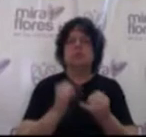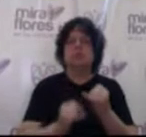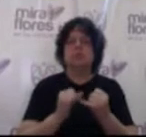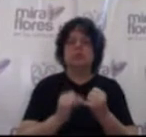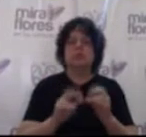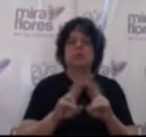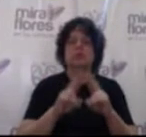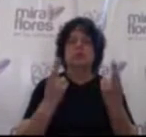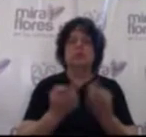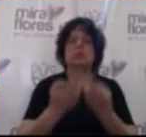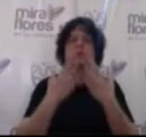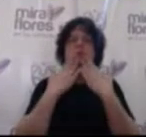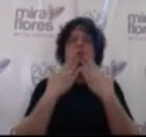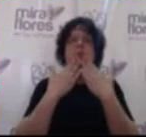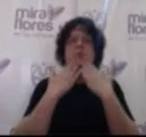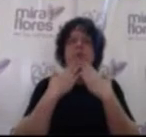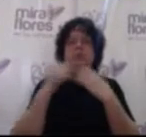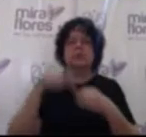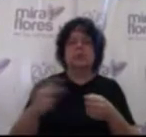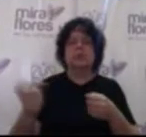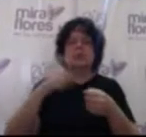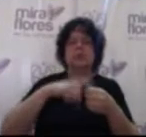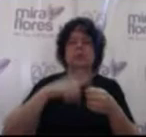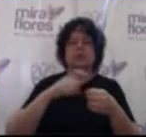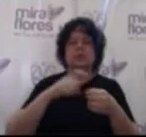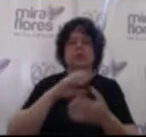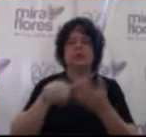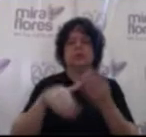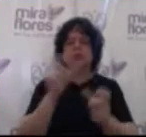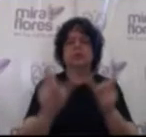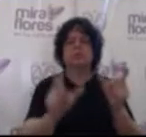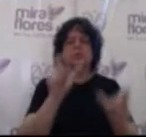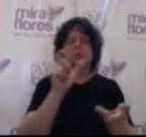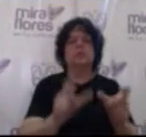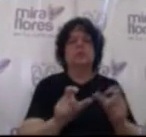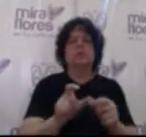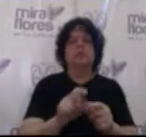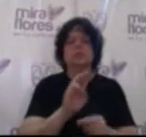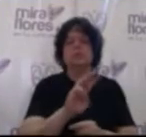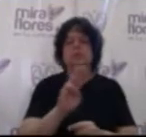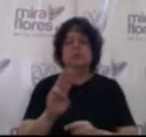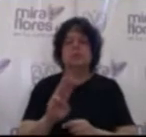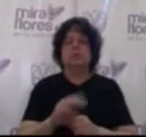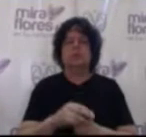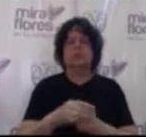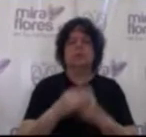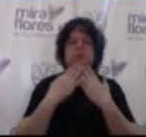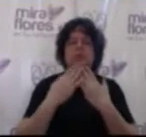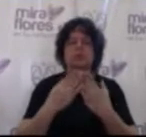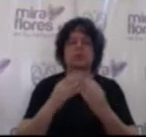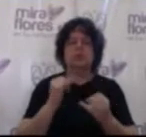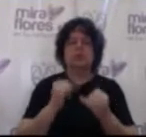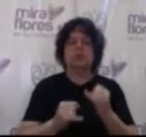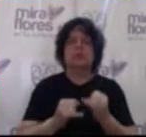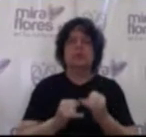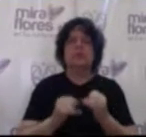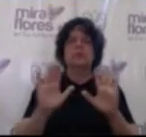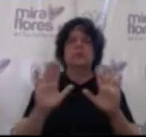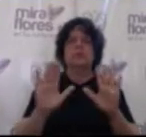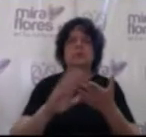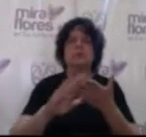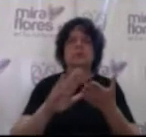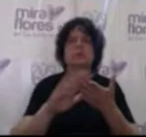la sesión agradeciéndoles a ustedes por su presencia y a las personas que nos han seguido a través de las ondas de Mira TV. Se levanta la sesión. Ah,